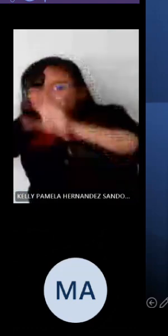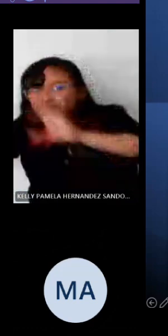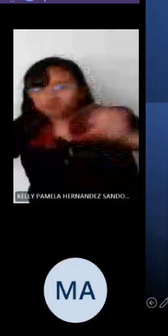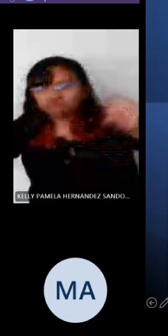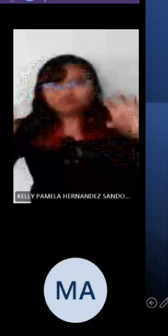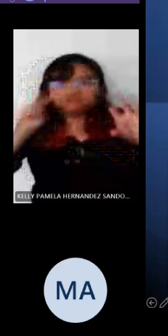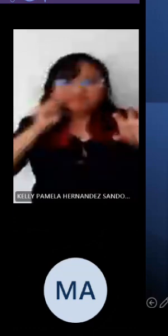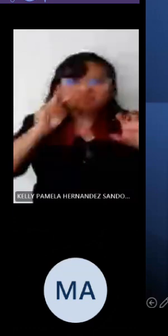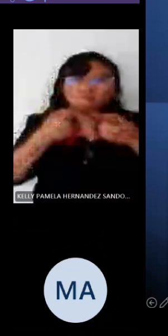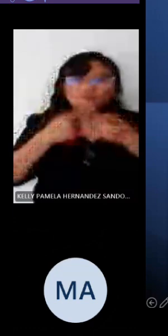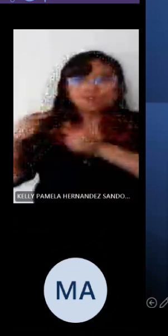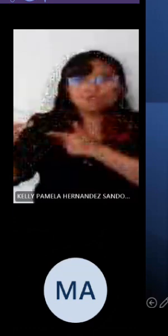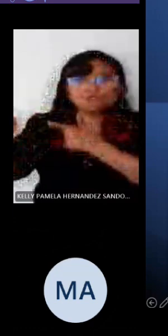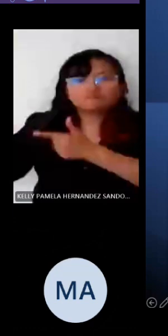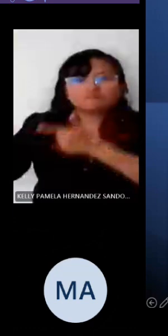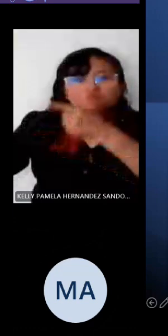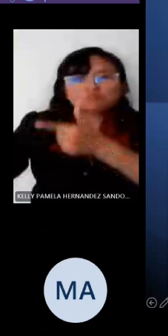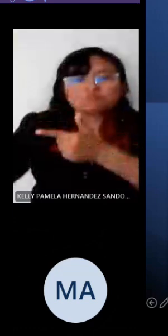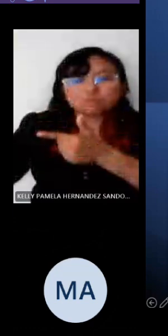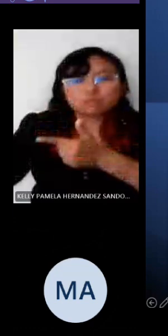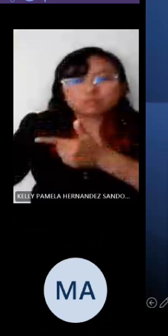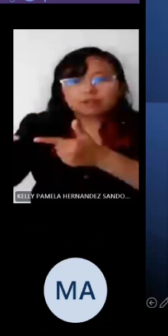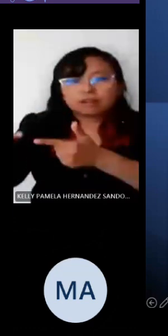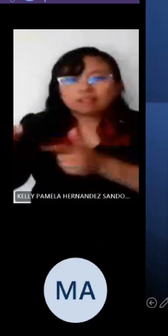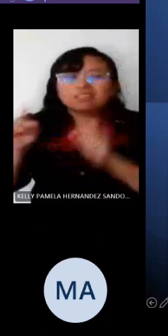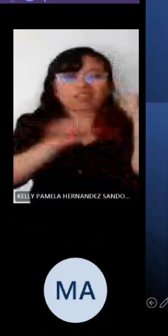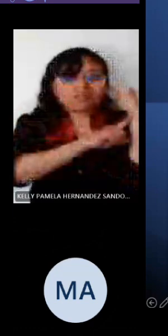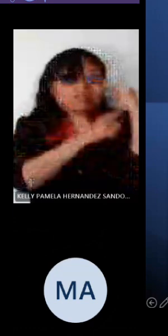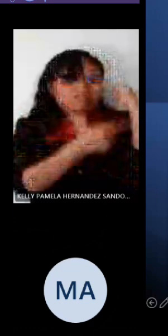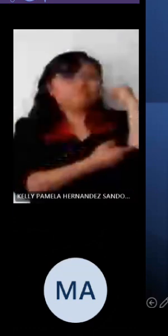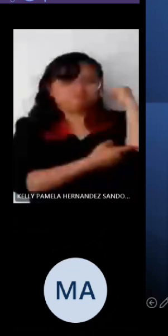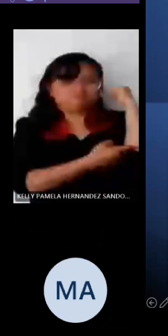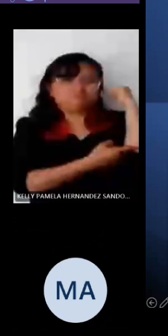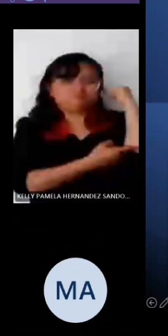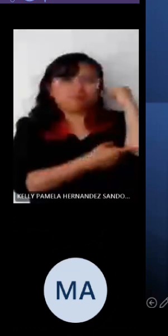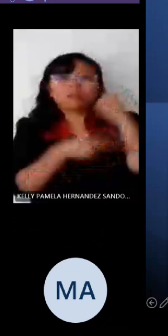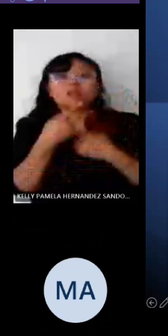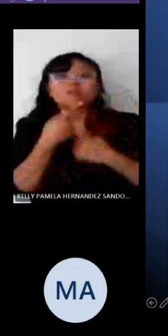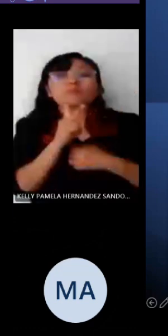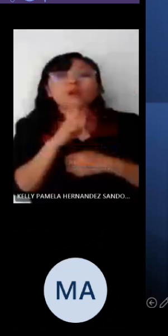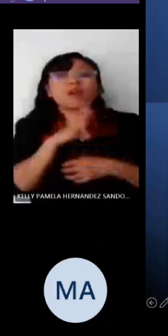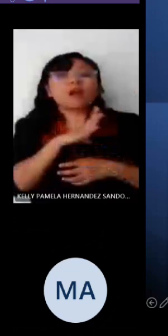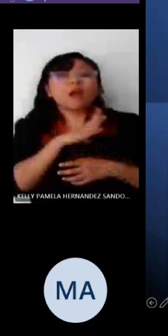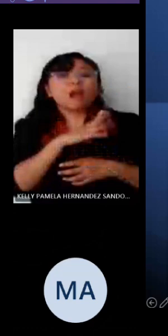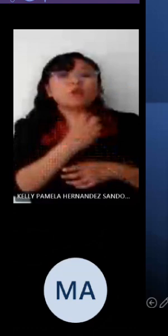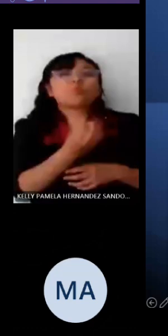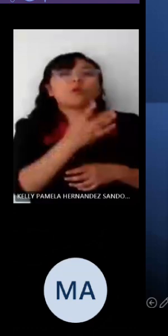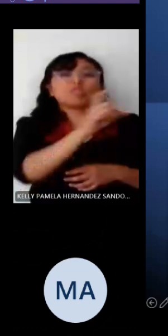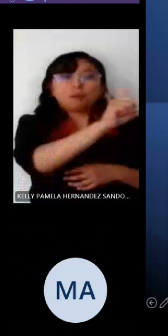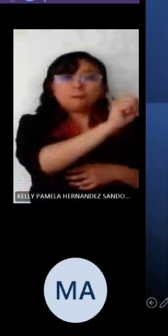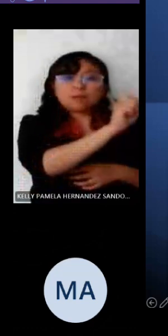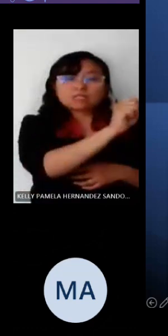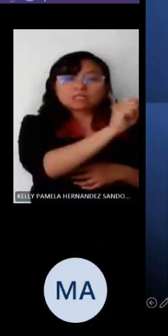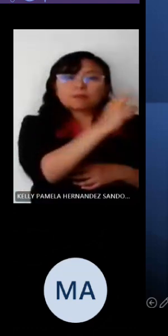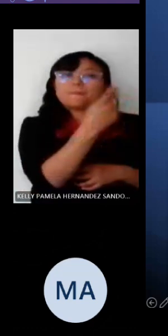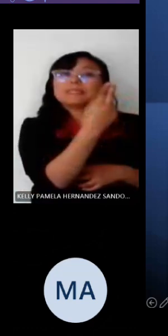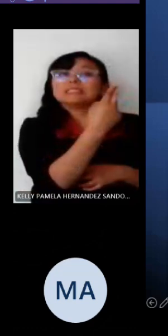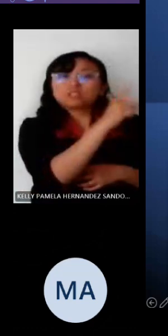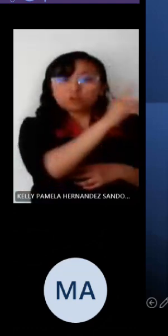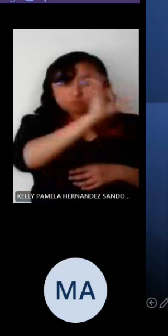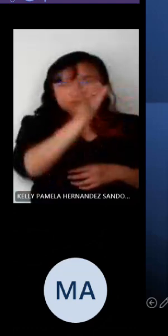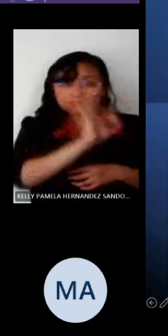cromosomas en los embarazos, ¿no? Y entonces tenemos la probabilidad de 25% de tener